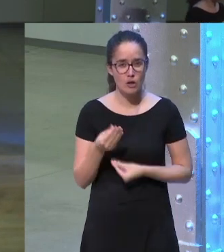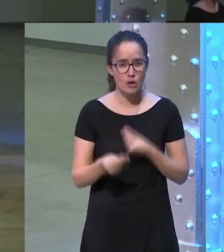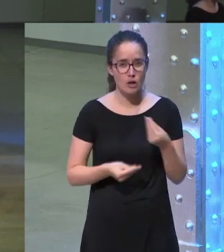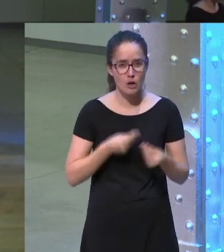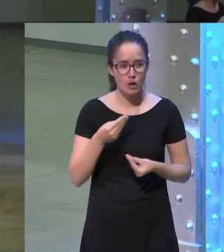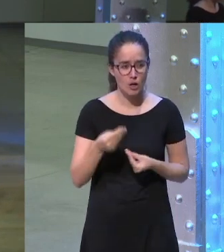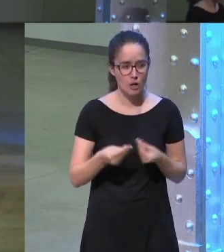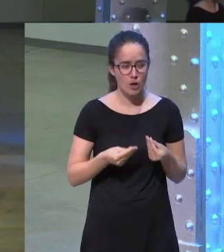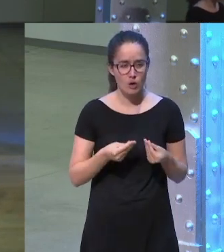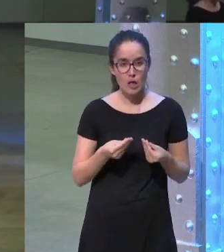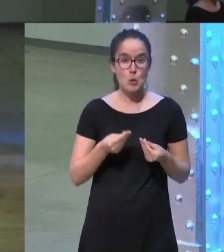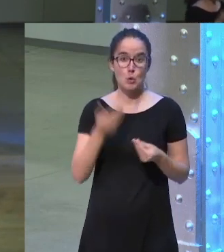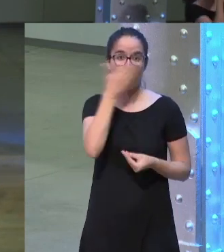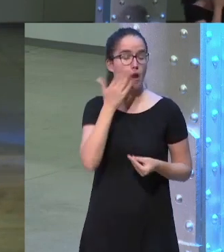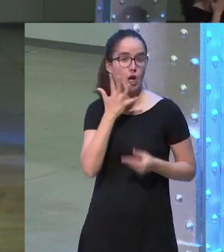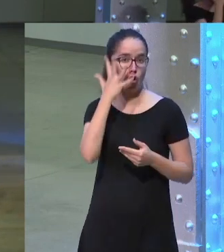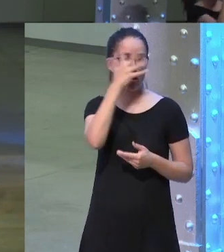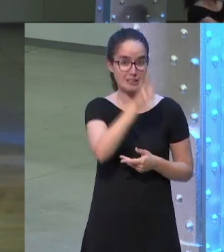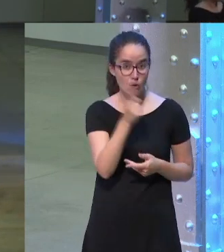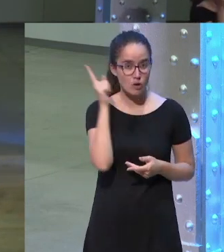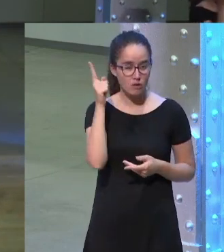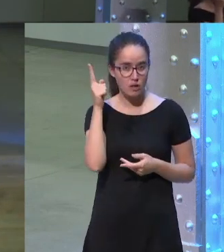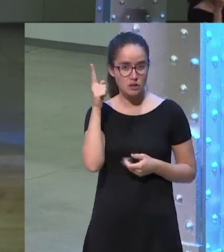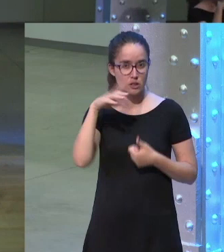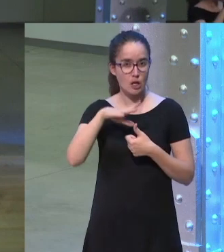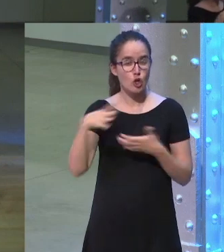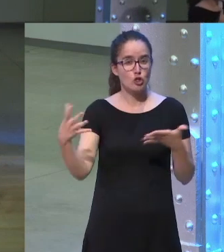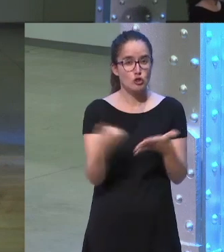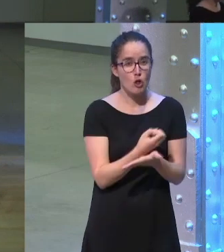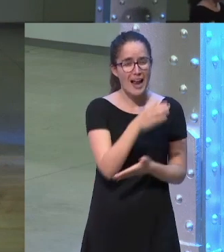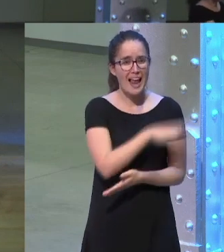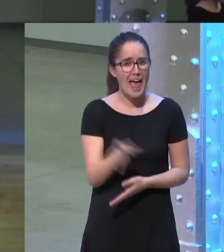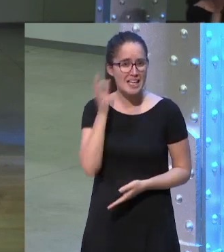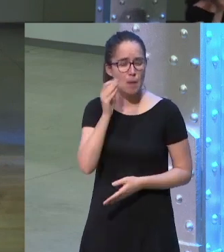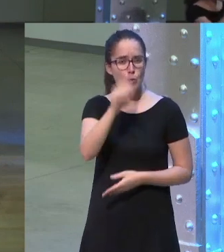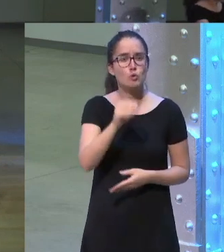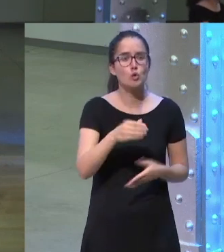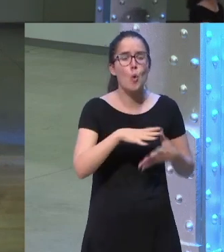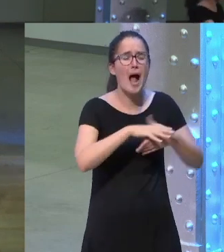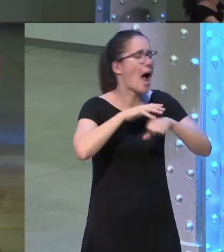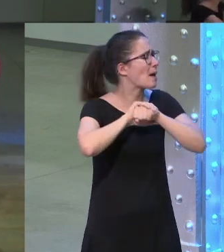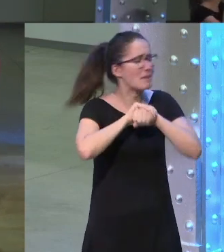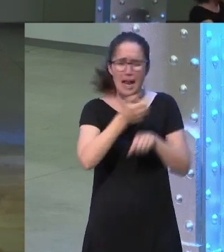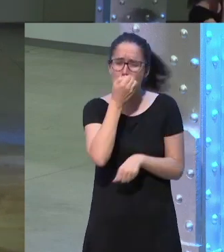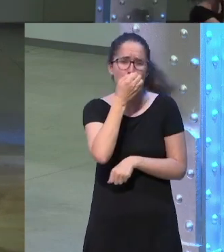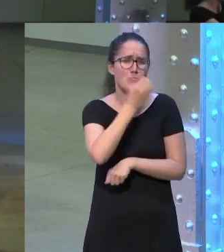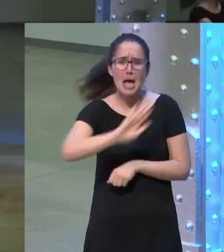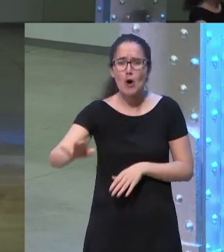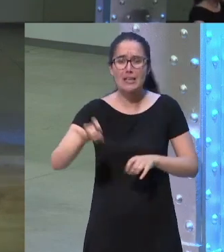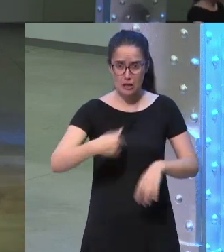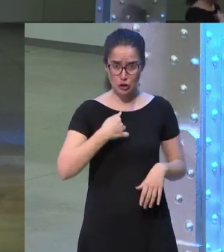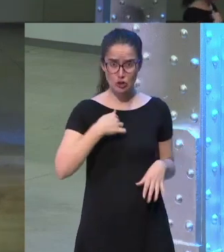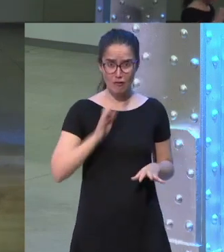Stanley Milgram, un colegio norteamericano, cogió a todos los de niñas, les preguntó quién es su mejor amiga de la muerte, su best soy yo,